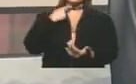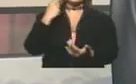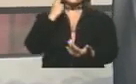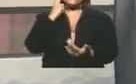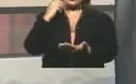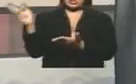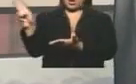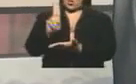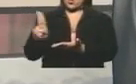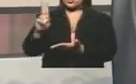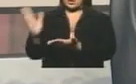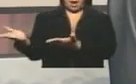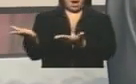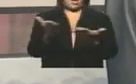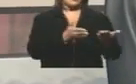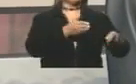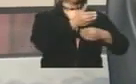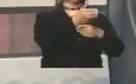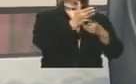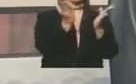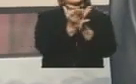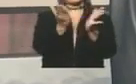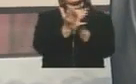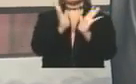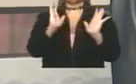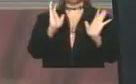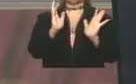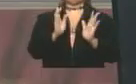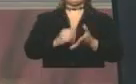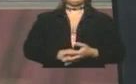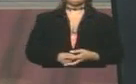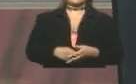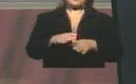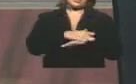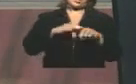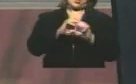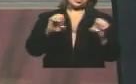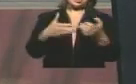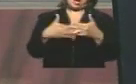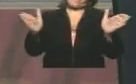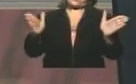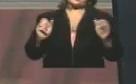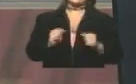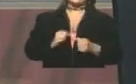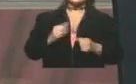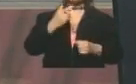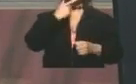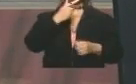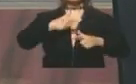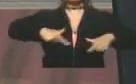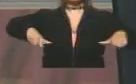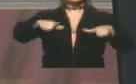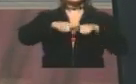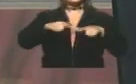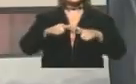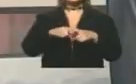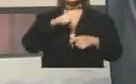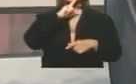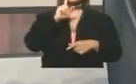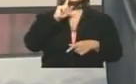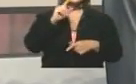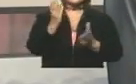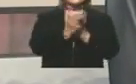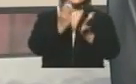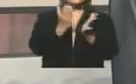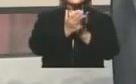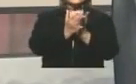utilizar las instalaciones. Cuéntanos justamente dónde están ubicados ustedes en Caricuao para todas aquellas personas que quieran asistir. Como dije, en la Unidad